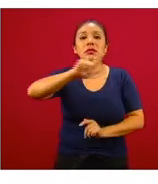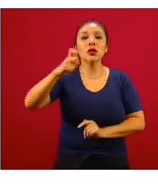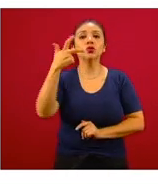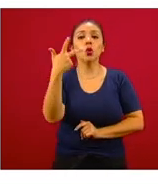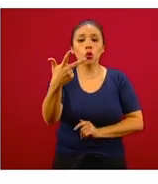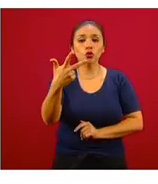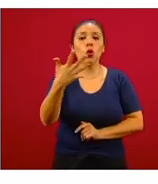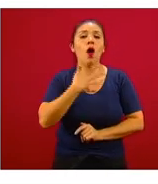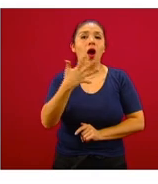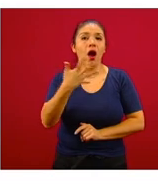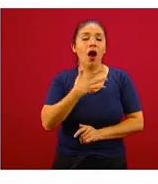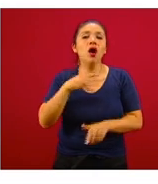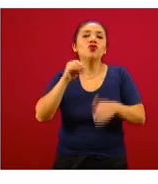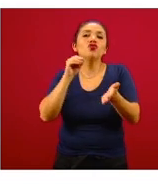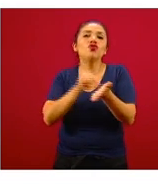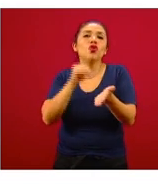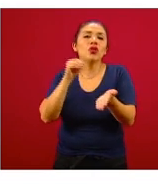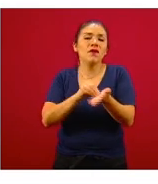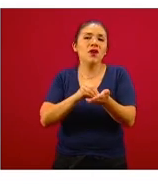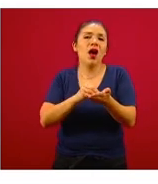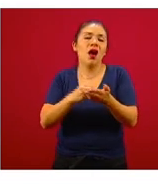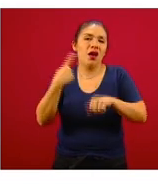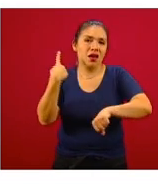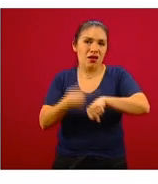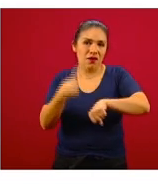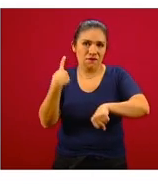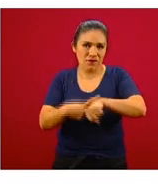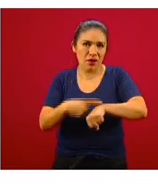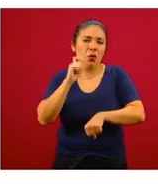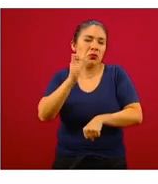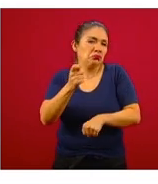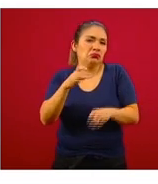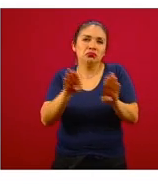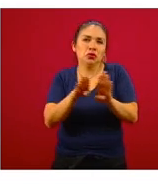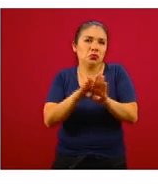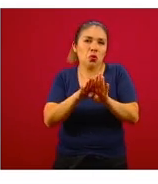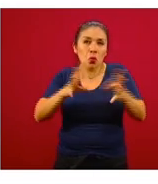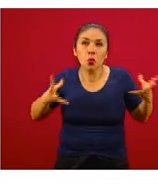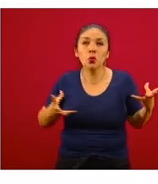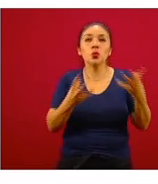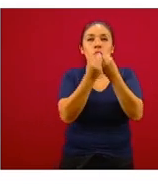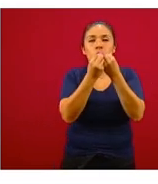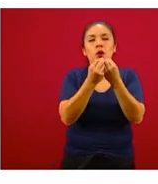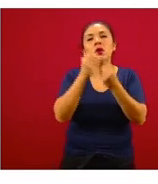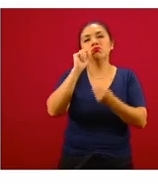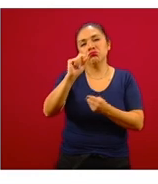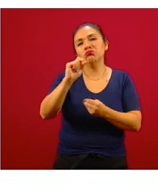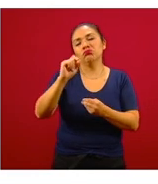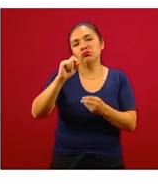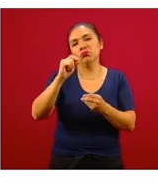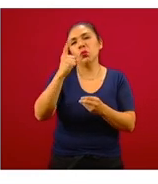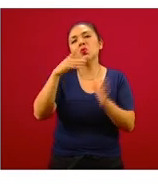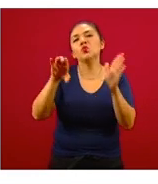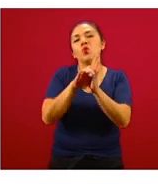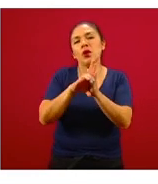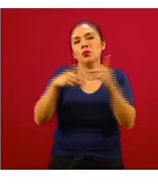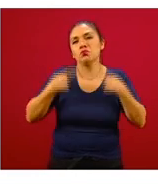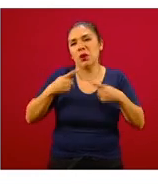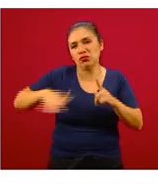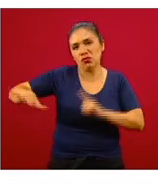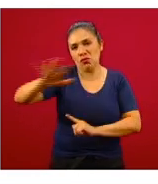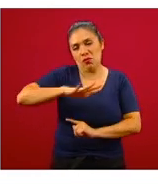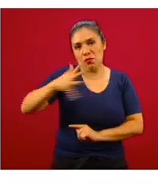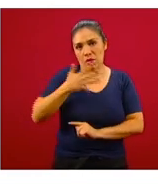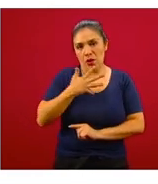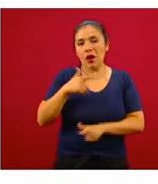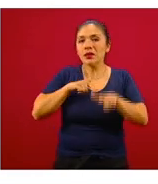que but representan out of una these, cuarta parte only de este total, son aquellos cuyos 6,708, síntomas meaning presentados 1/4 por of the señales. total La